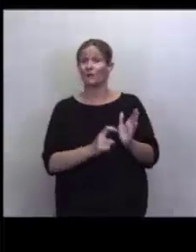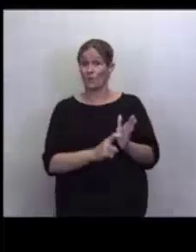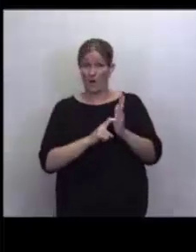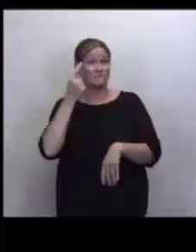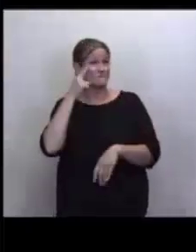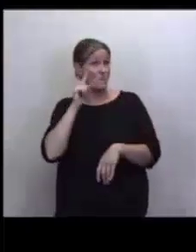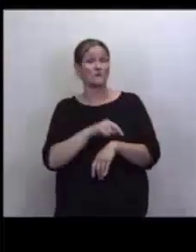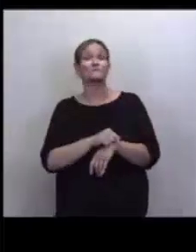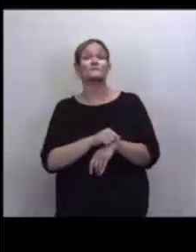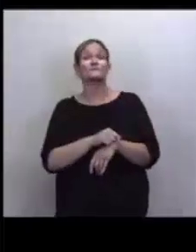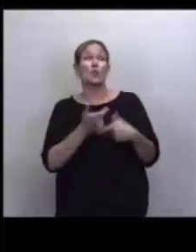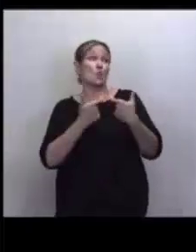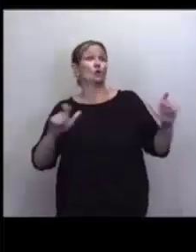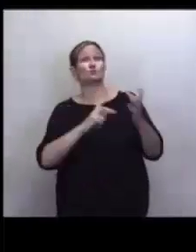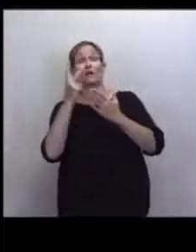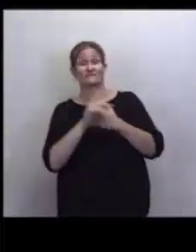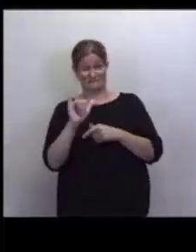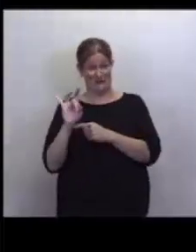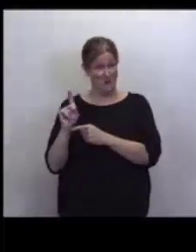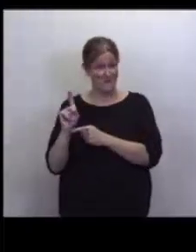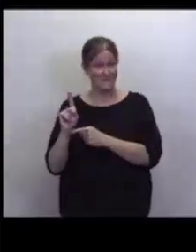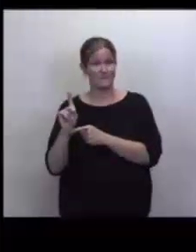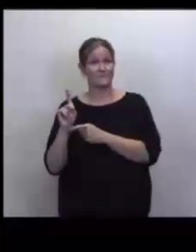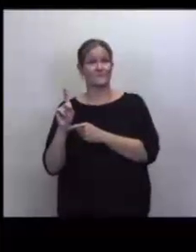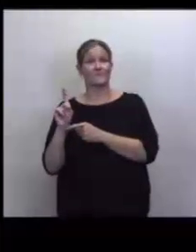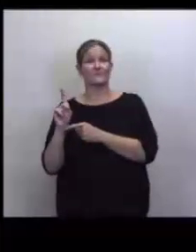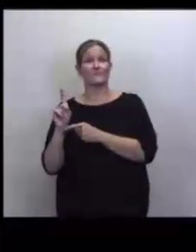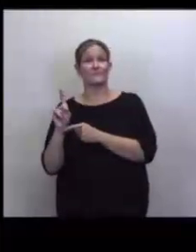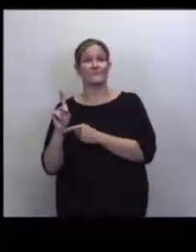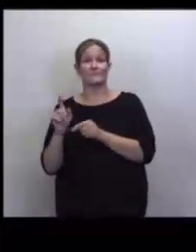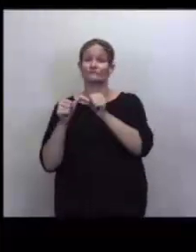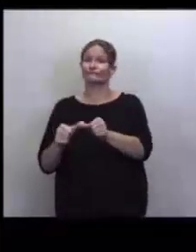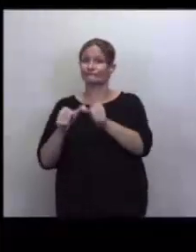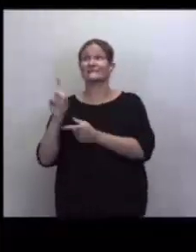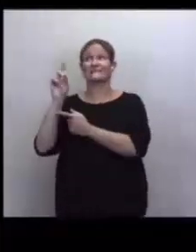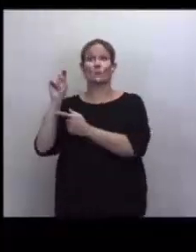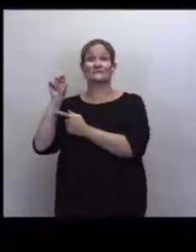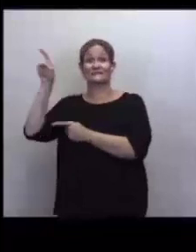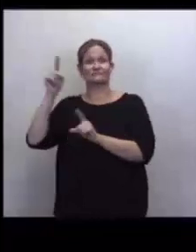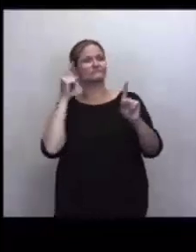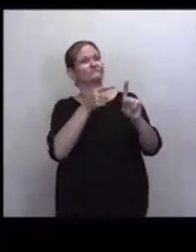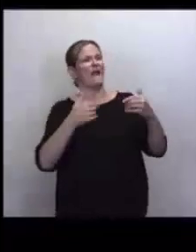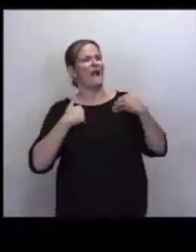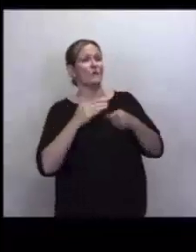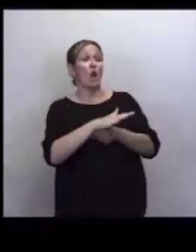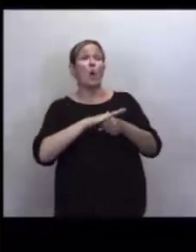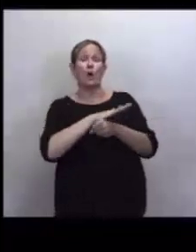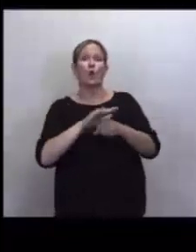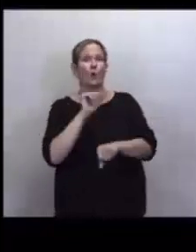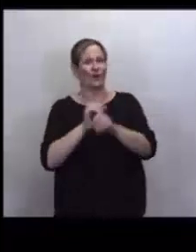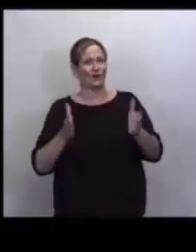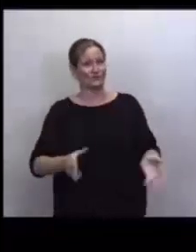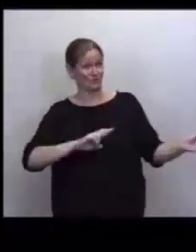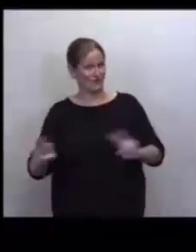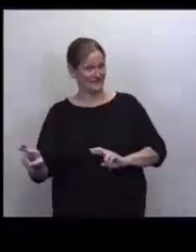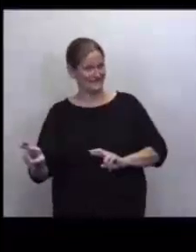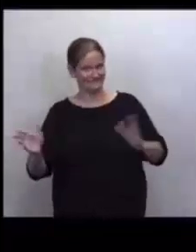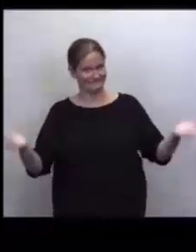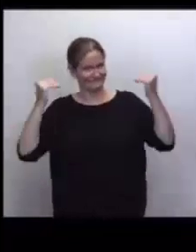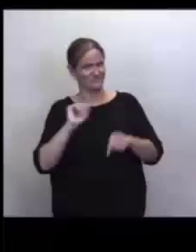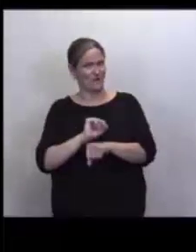en la sala virtual del proyecto. La identificación de las habilidades